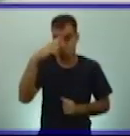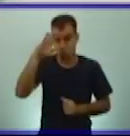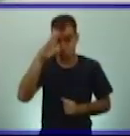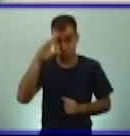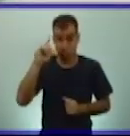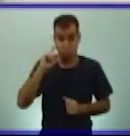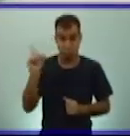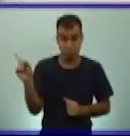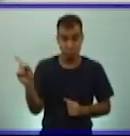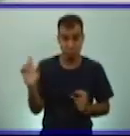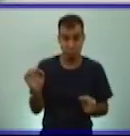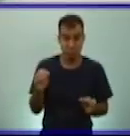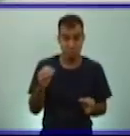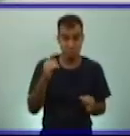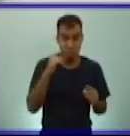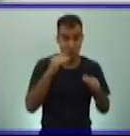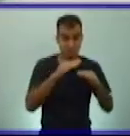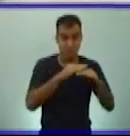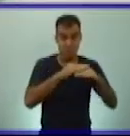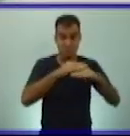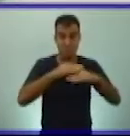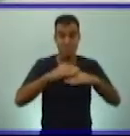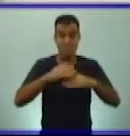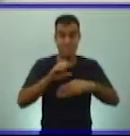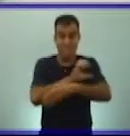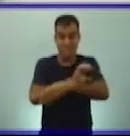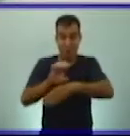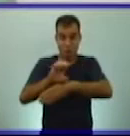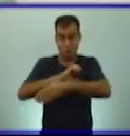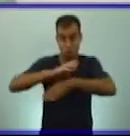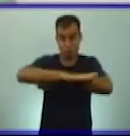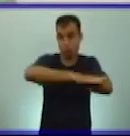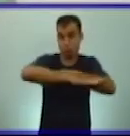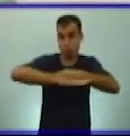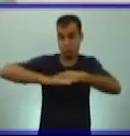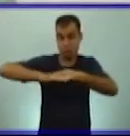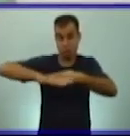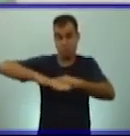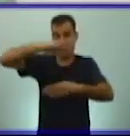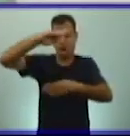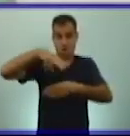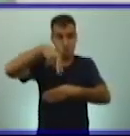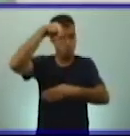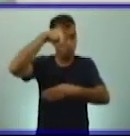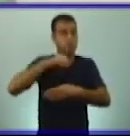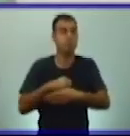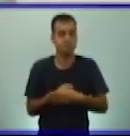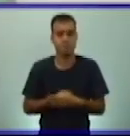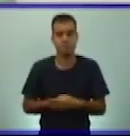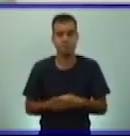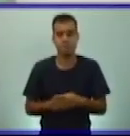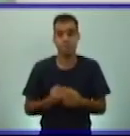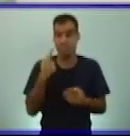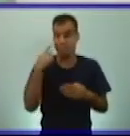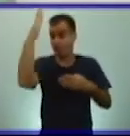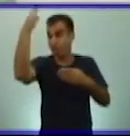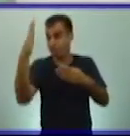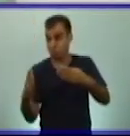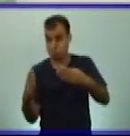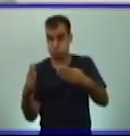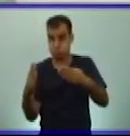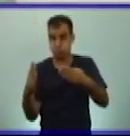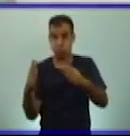archipiélago cubano, se encuentra en el hemisferio norte con respecto al Ecuador y en el hemisferio oeste con respecto al meridiano de